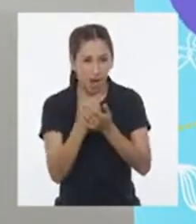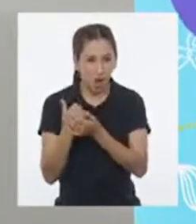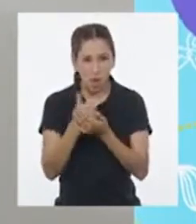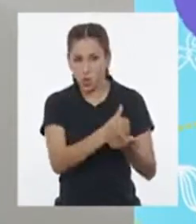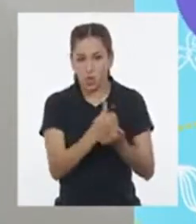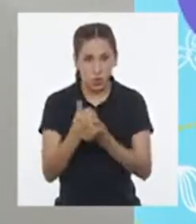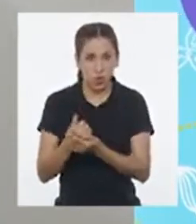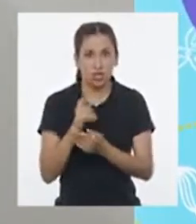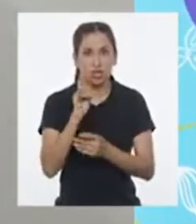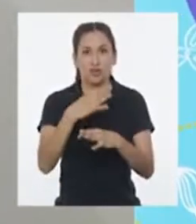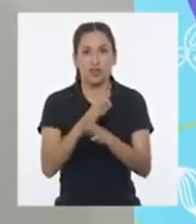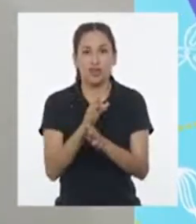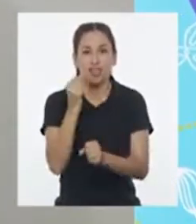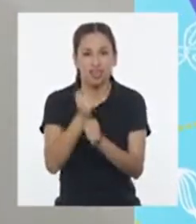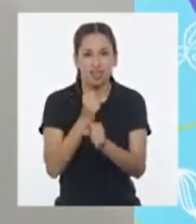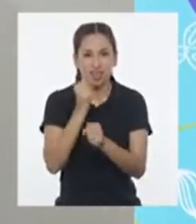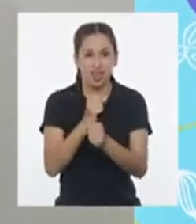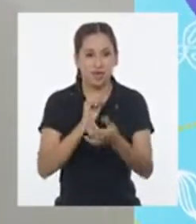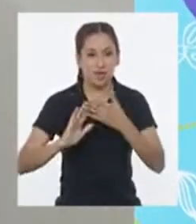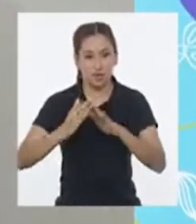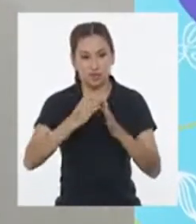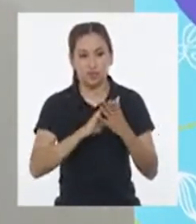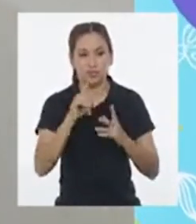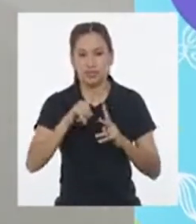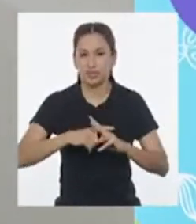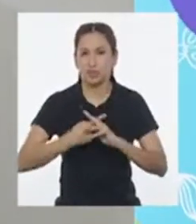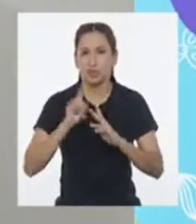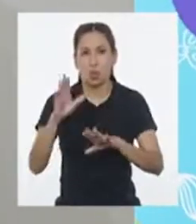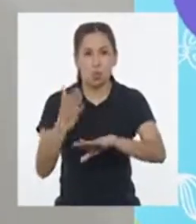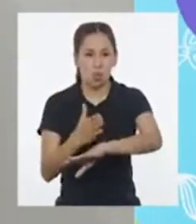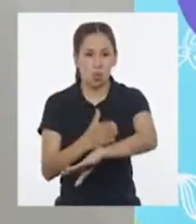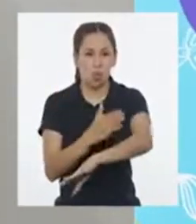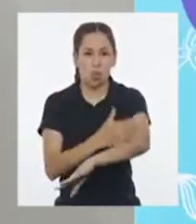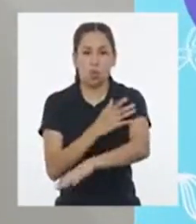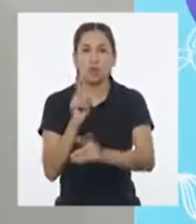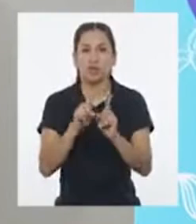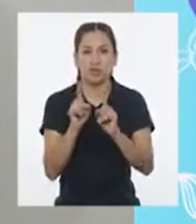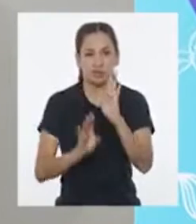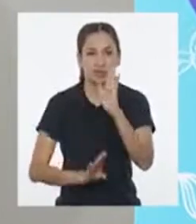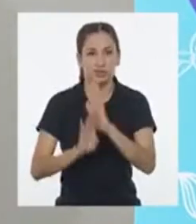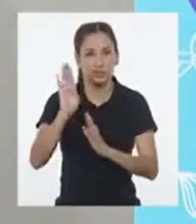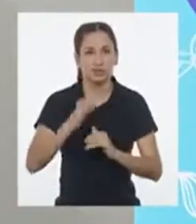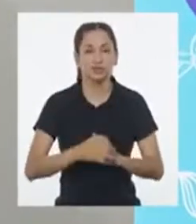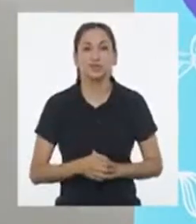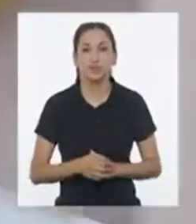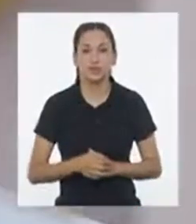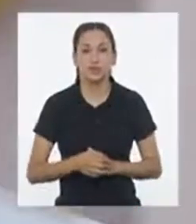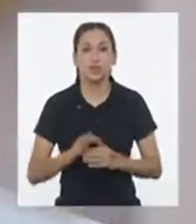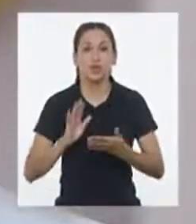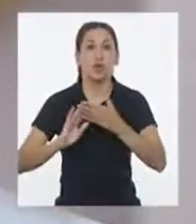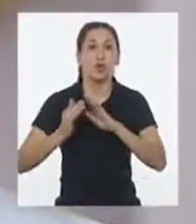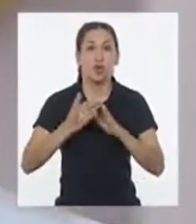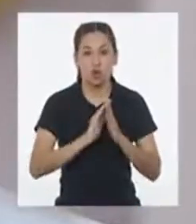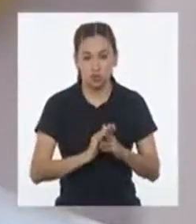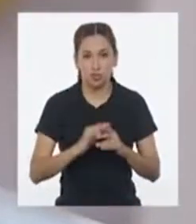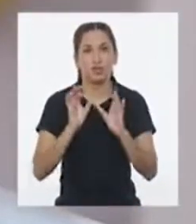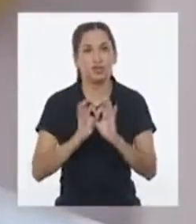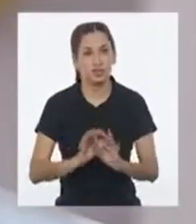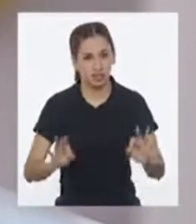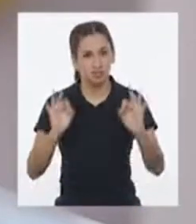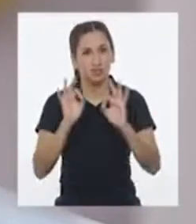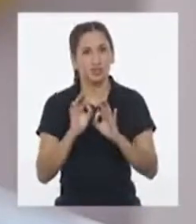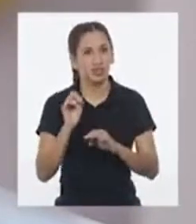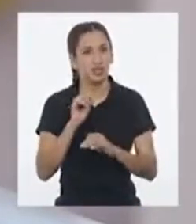similar y que la fuerza de trabajo de la población fue clave para su crecimiento y desarrollo. La población